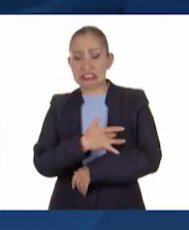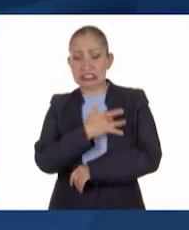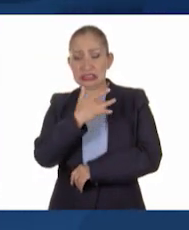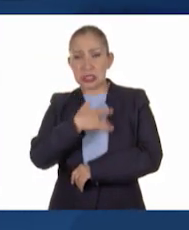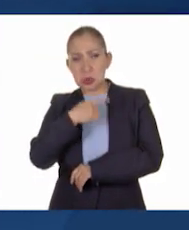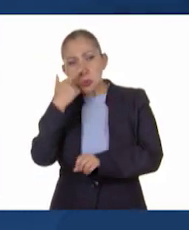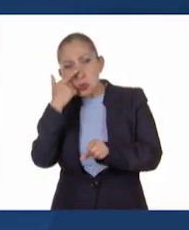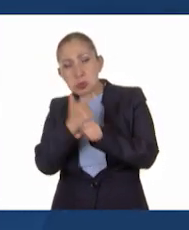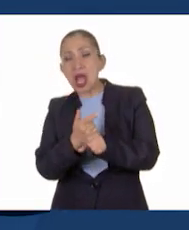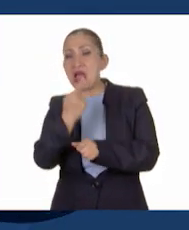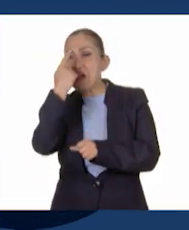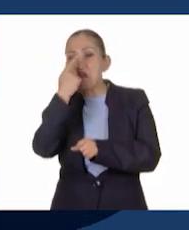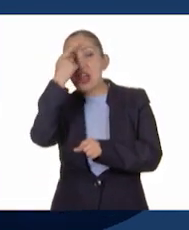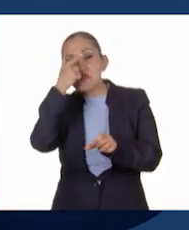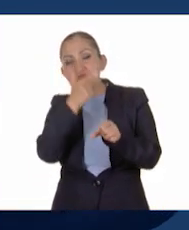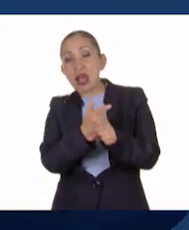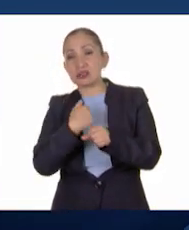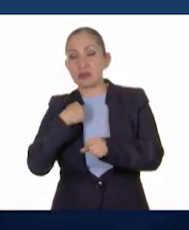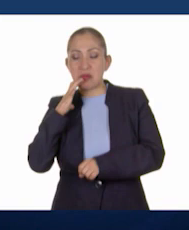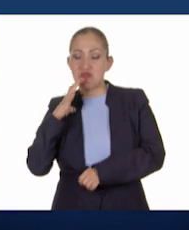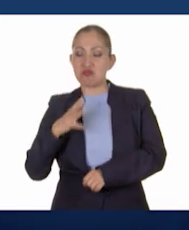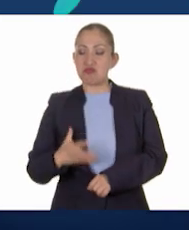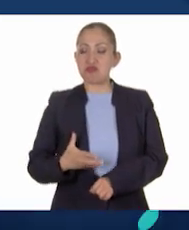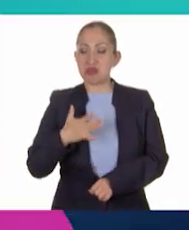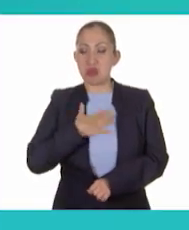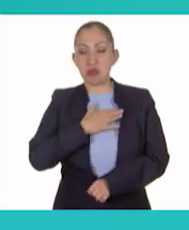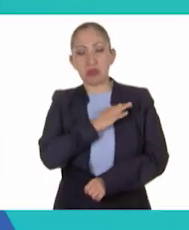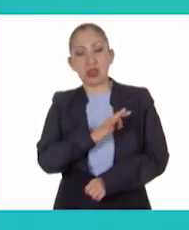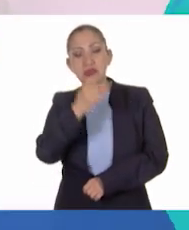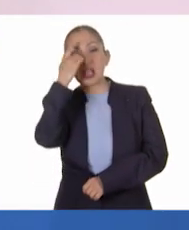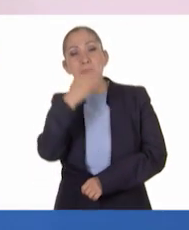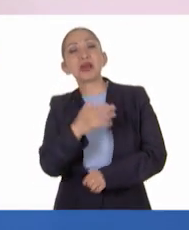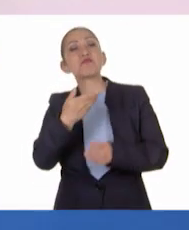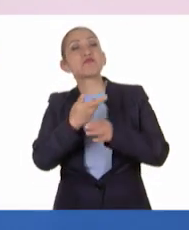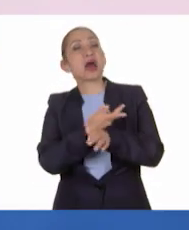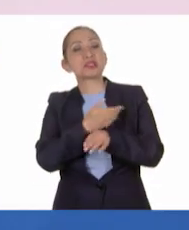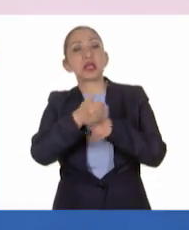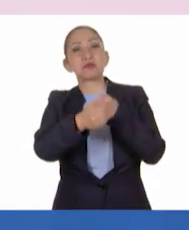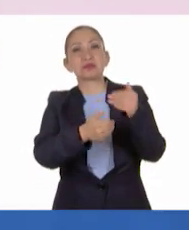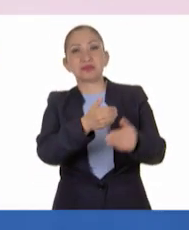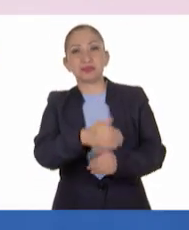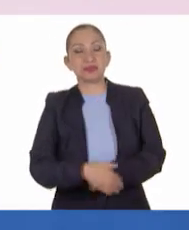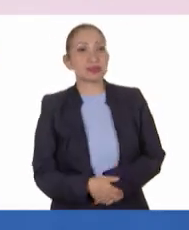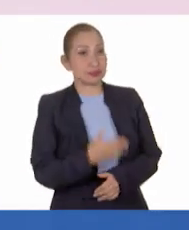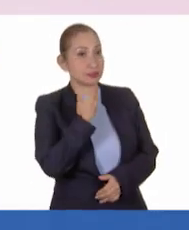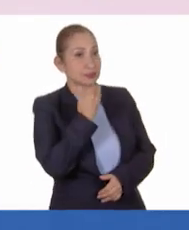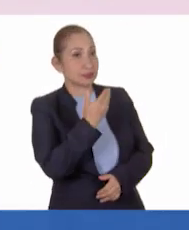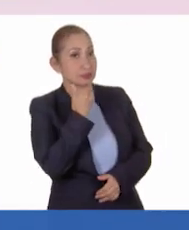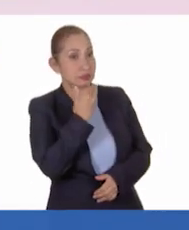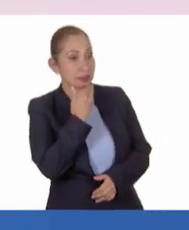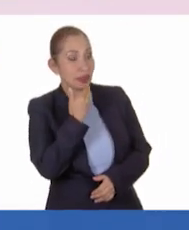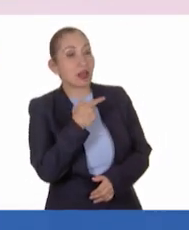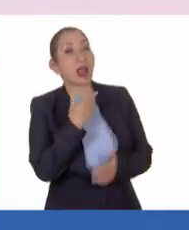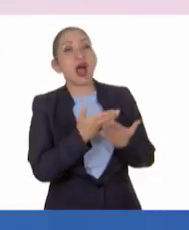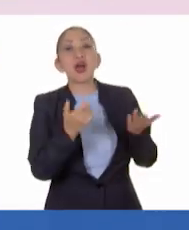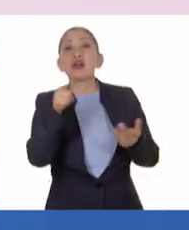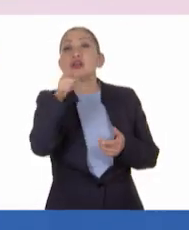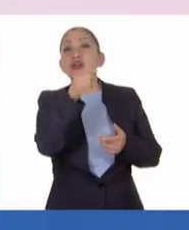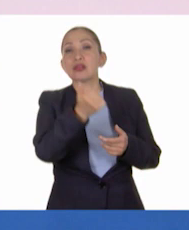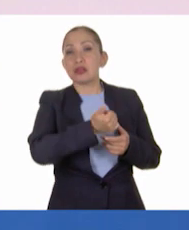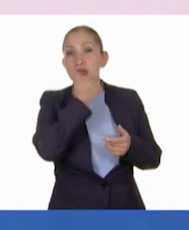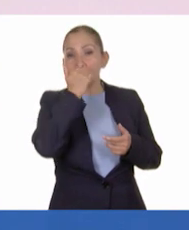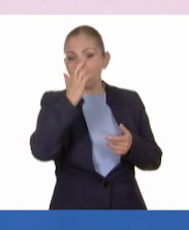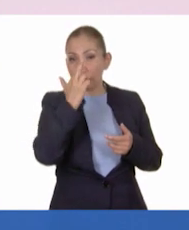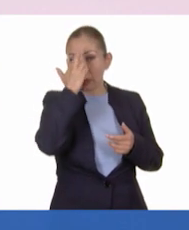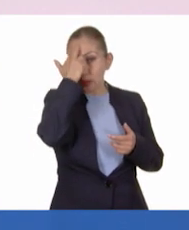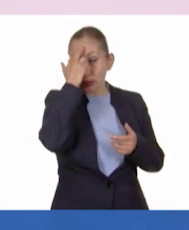además siempre estuvo muy orgulloso de su poder. Muy bien, María. Y estudiantes en casa, recuerden